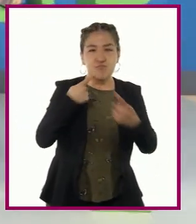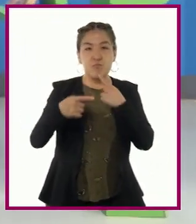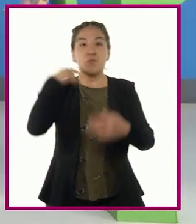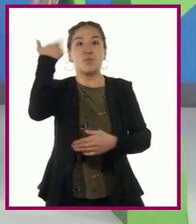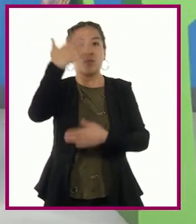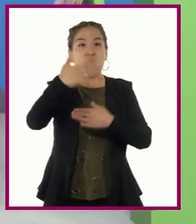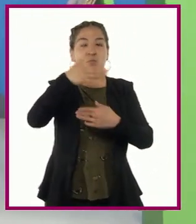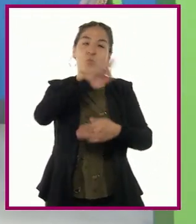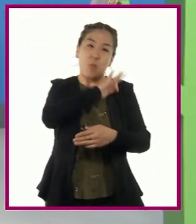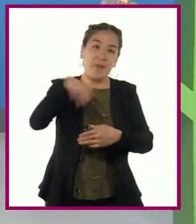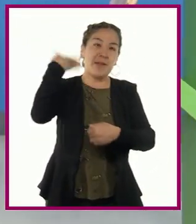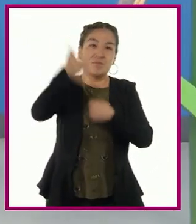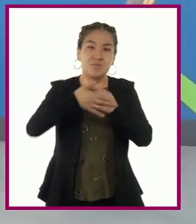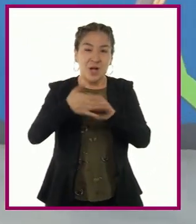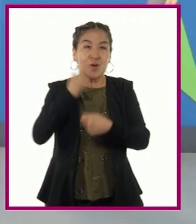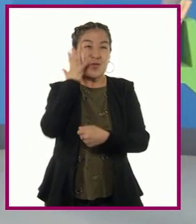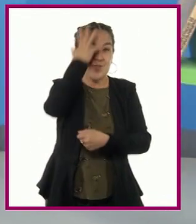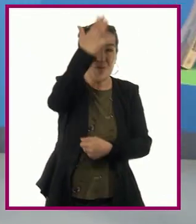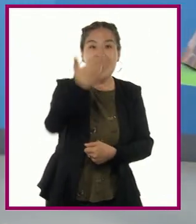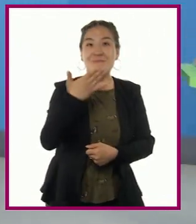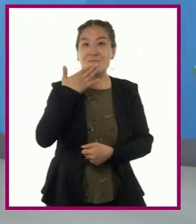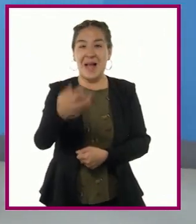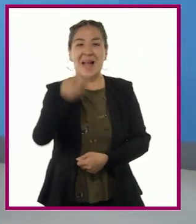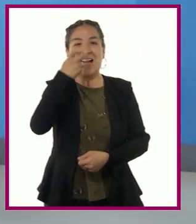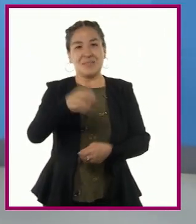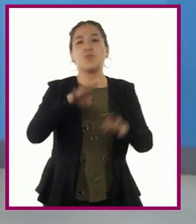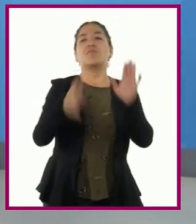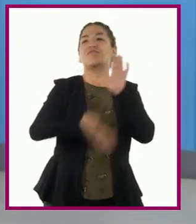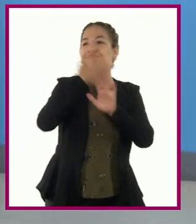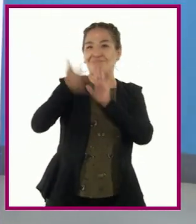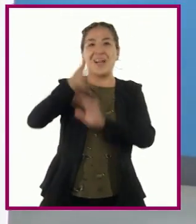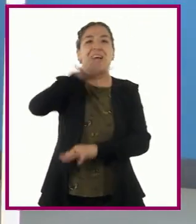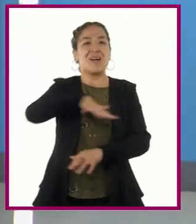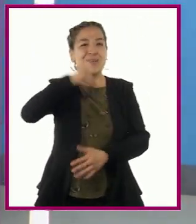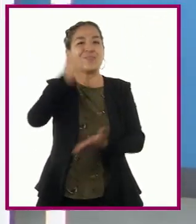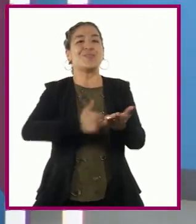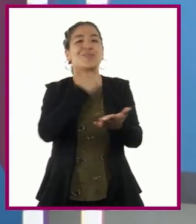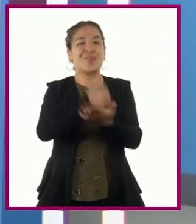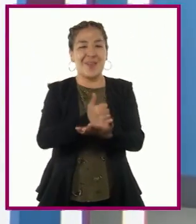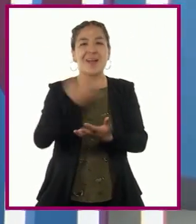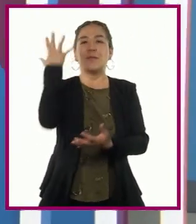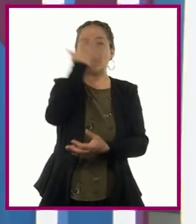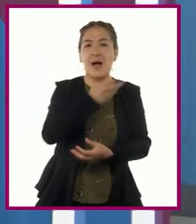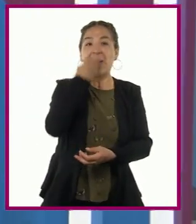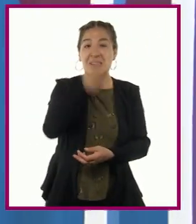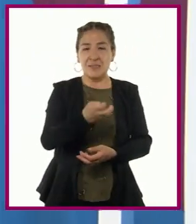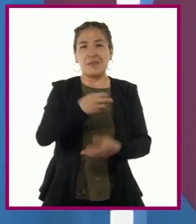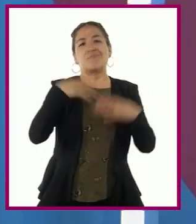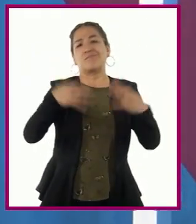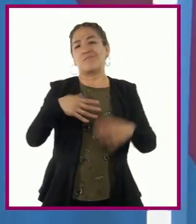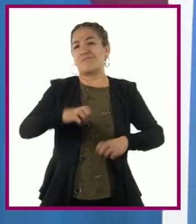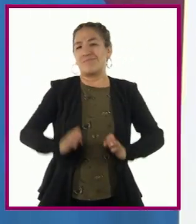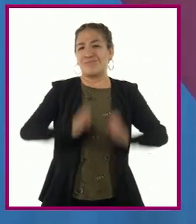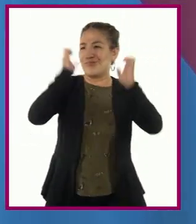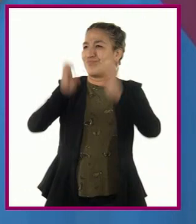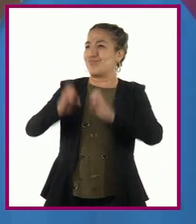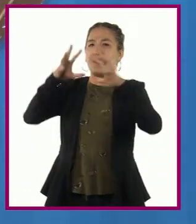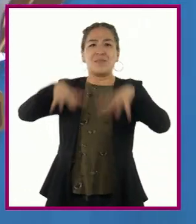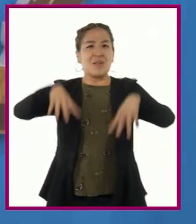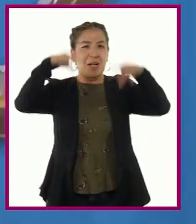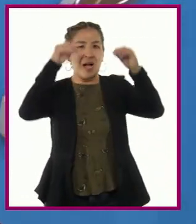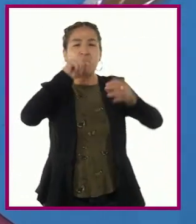moderno incluyeron mejoras en el aspecto de las ciudades. Para ello, se construyeron hermosos edificios de